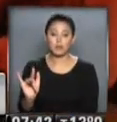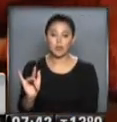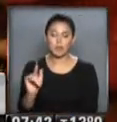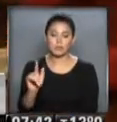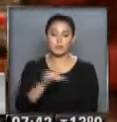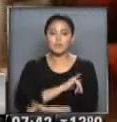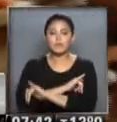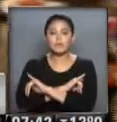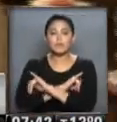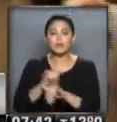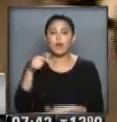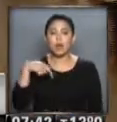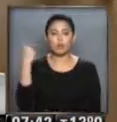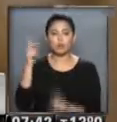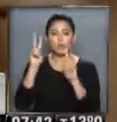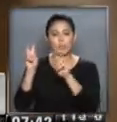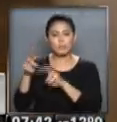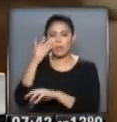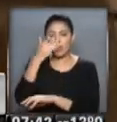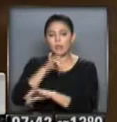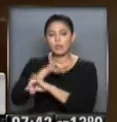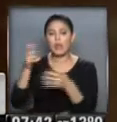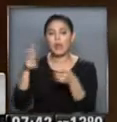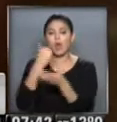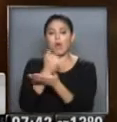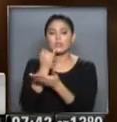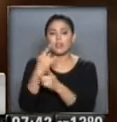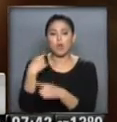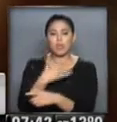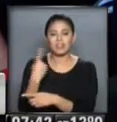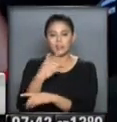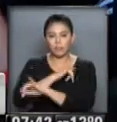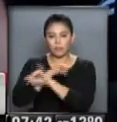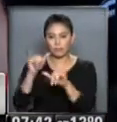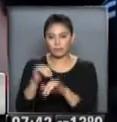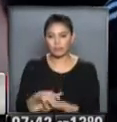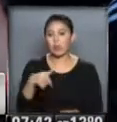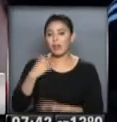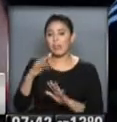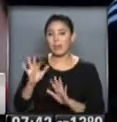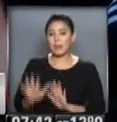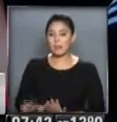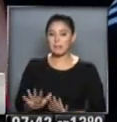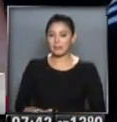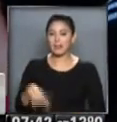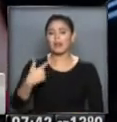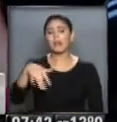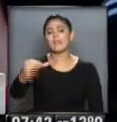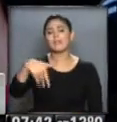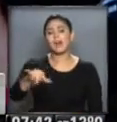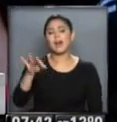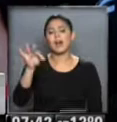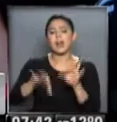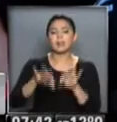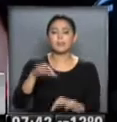a todo esto que hablamos hoy a los compañeros consejos directivos tenemos que esperar ahora estamos con otras tardes de la lección